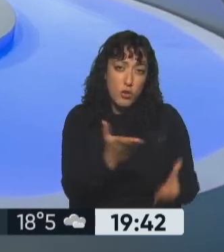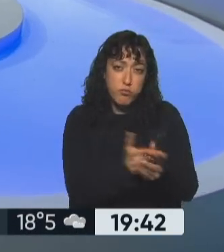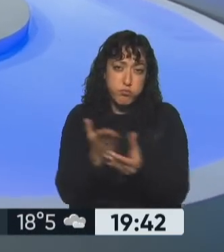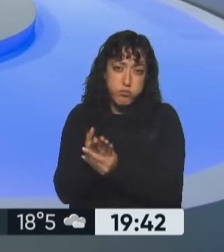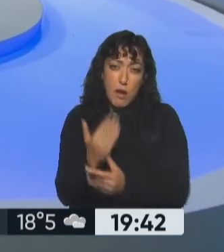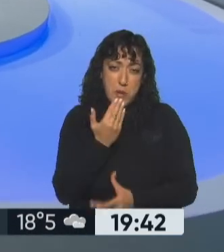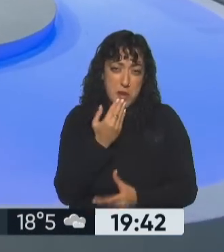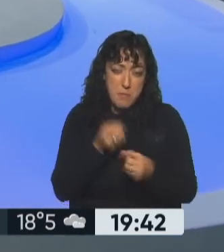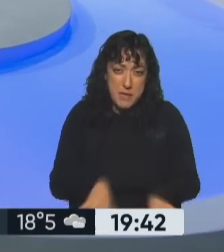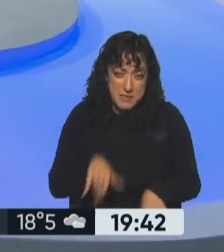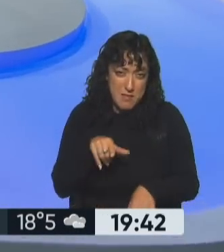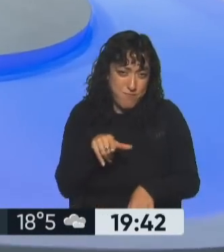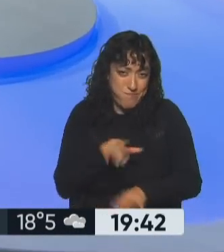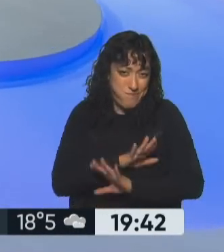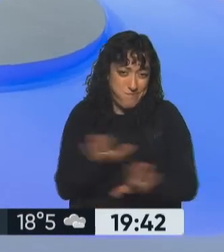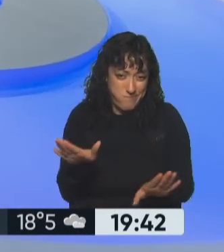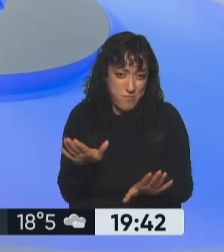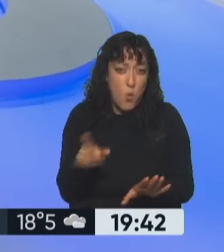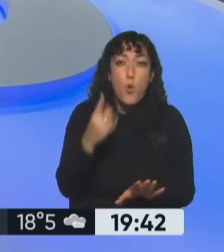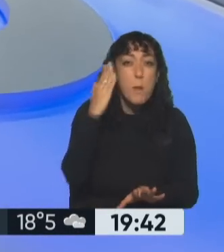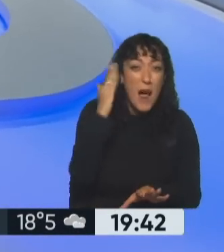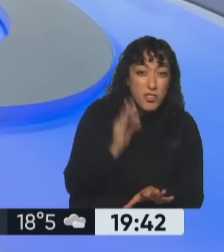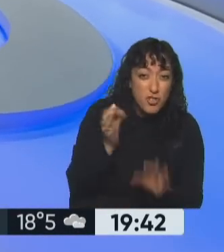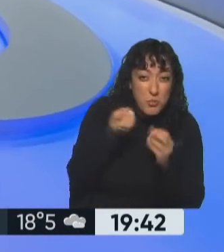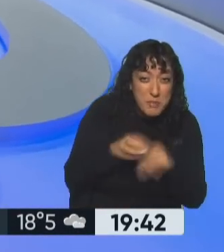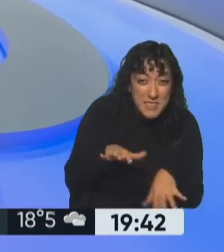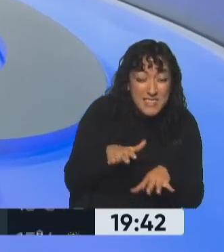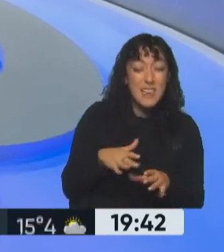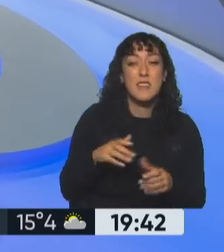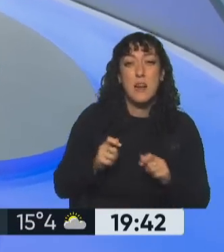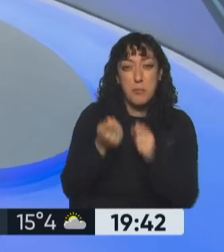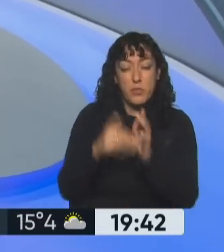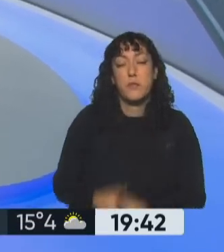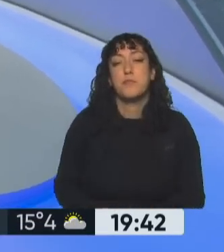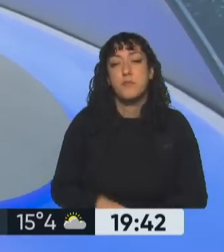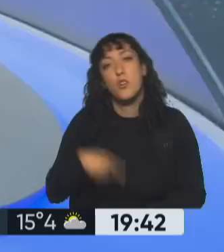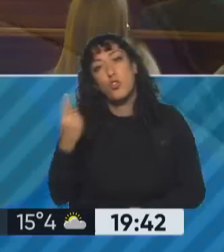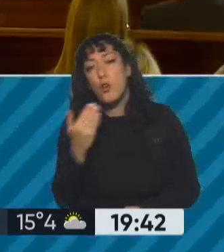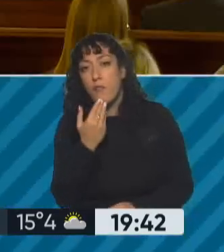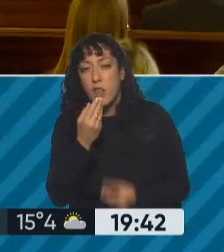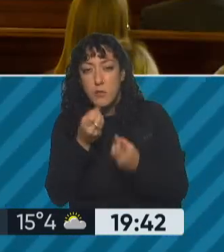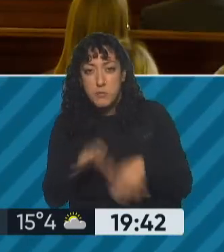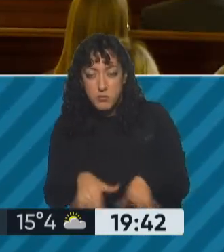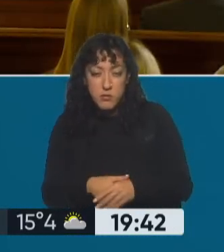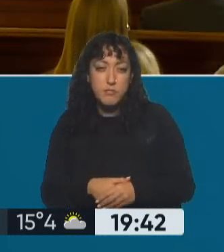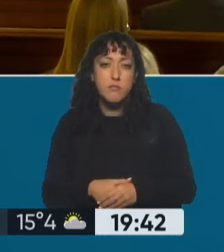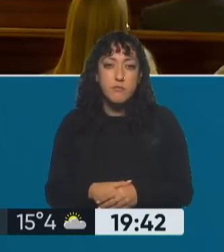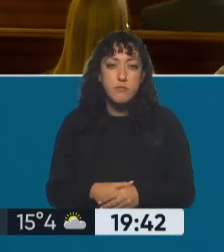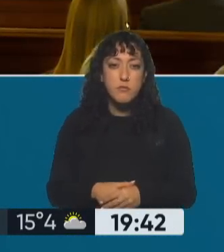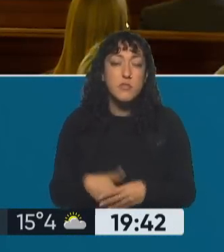sí es interesante y acá lo que parece es claramente... Uno desde marzo incluso, desde tema, antes. Claro, uno de marzo y el otro de principio de abril. Y ahí el tema, el debate